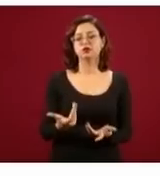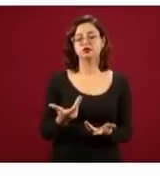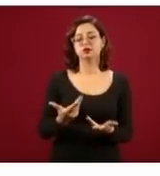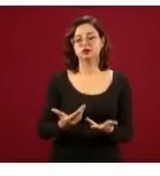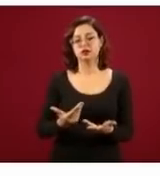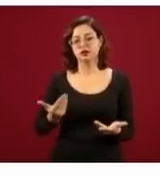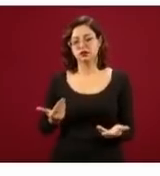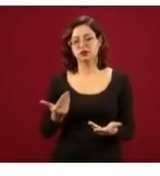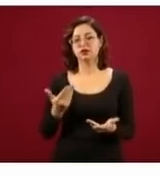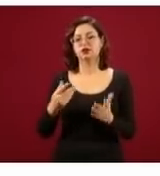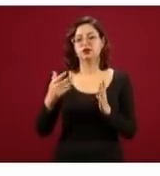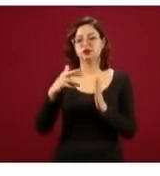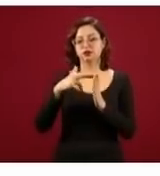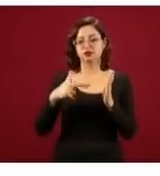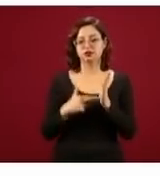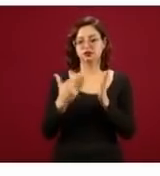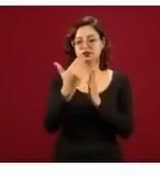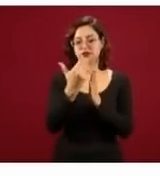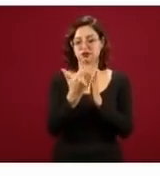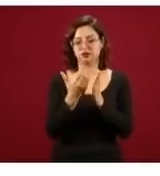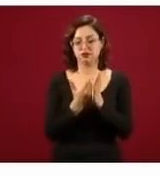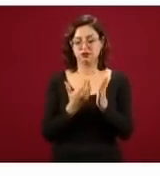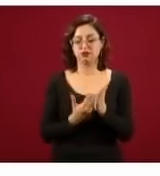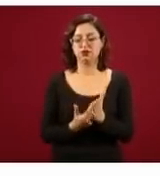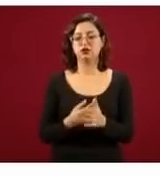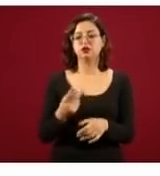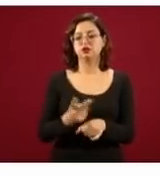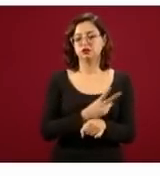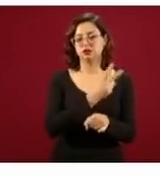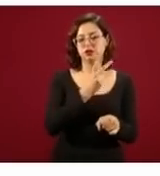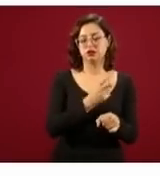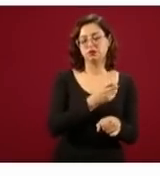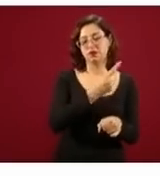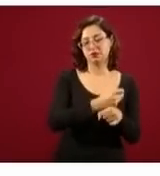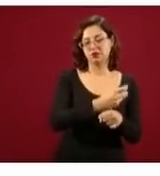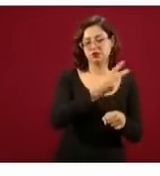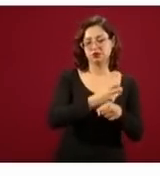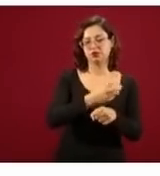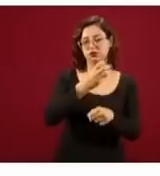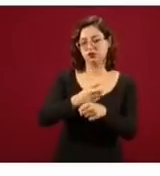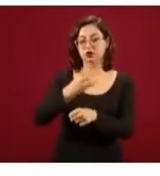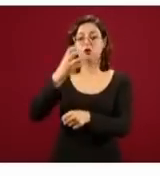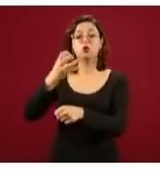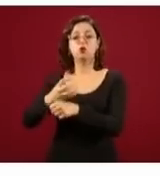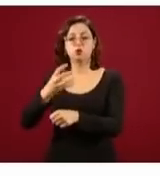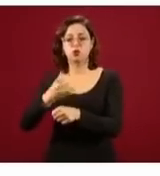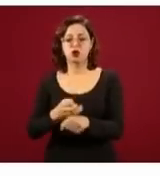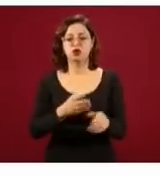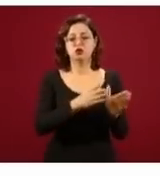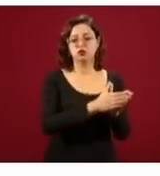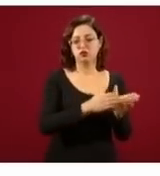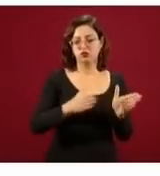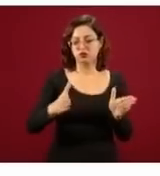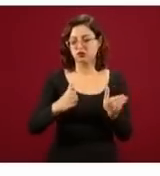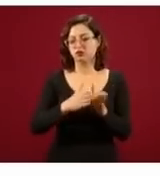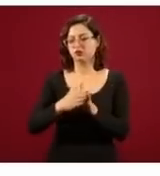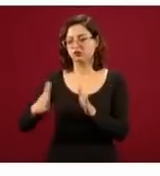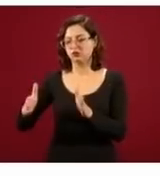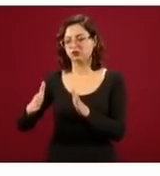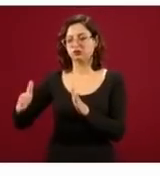salió el tercer tramo, hoy sale el cuarto tramo. Y es muy importante señalarles el éxito que tuvo